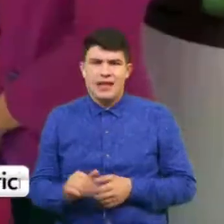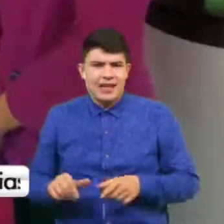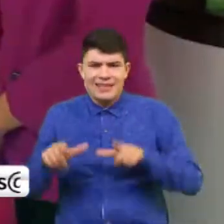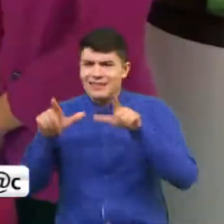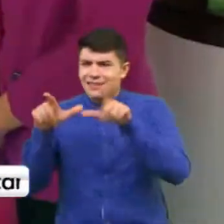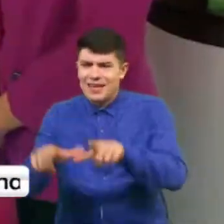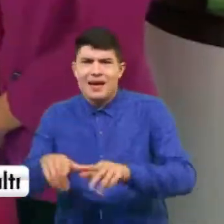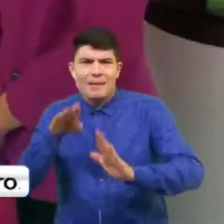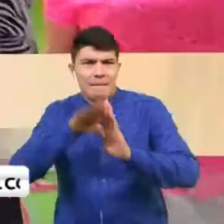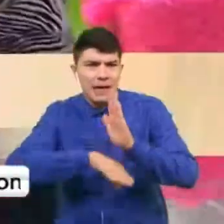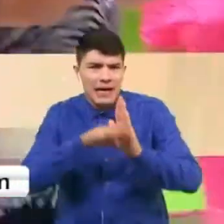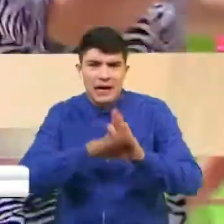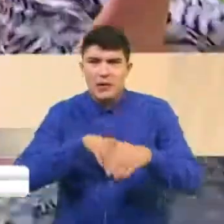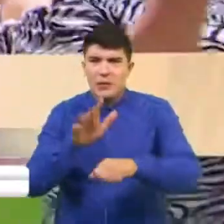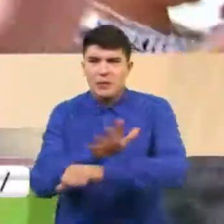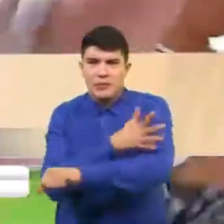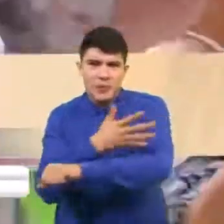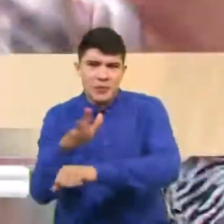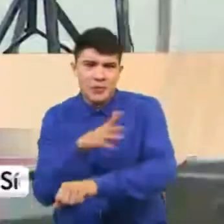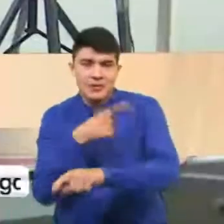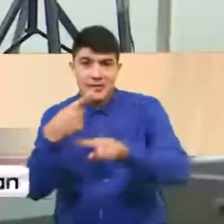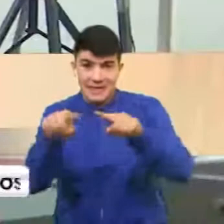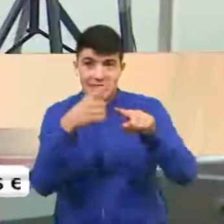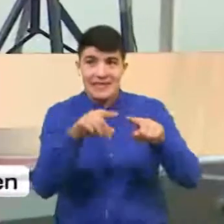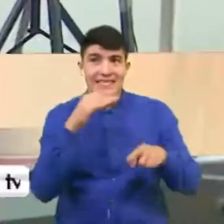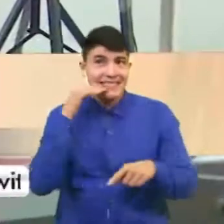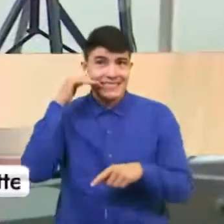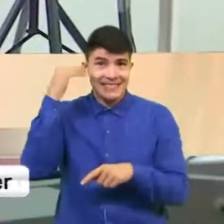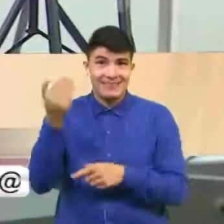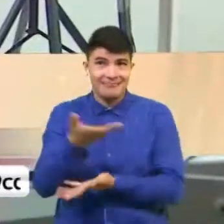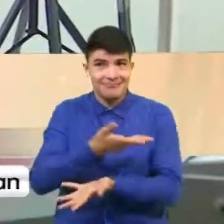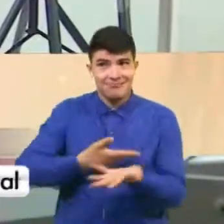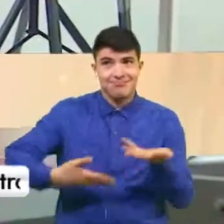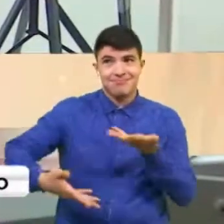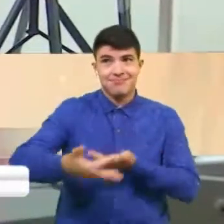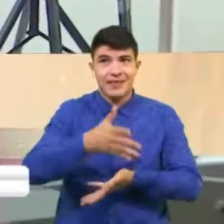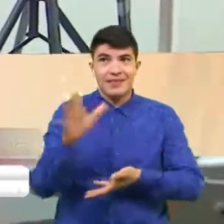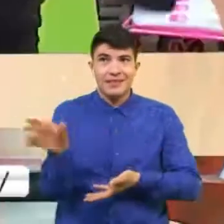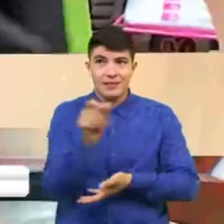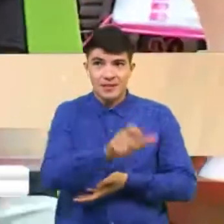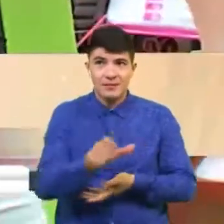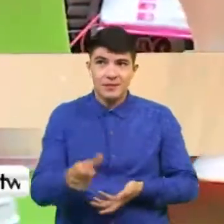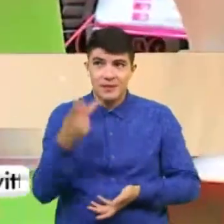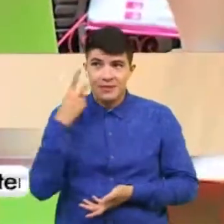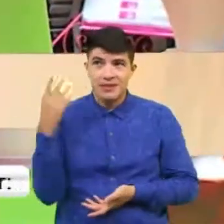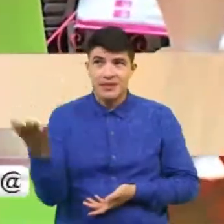regalos, descuentos, música y muchas sonrisas las que compartieron los visitantes.